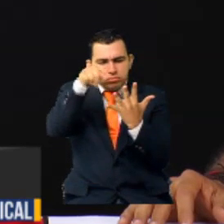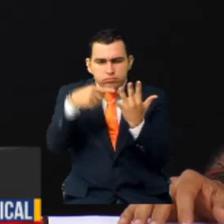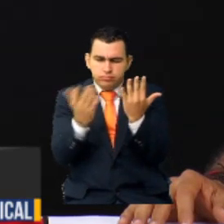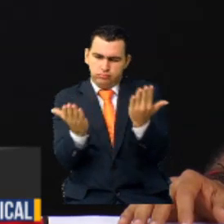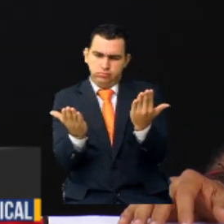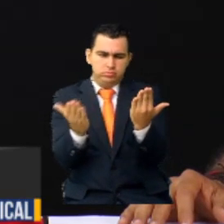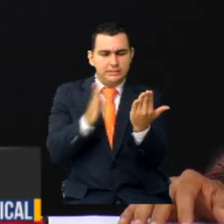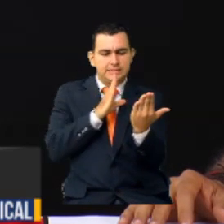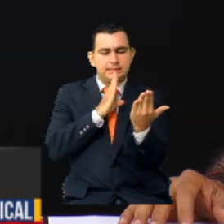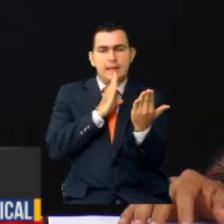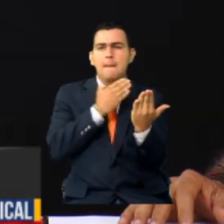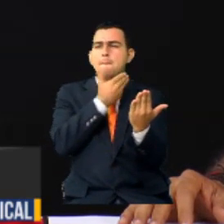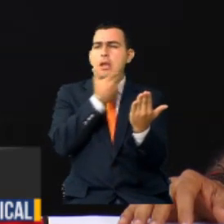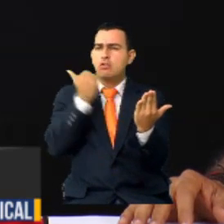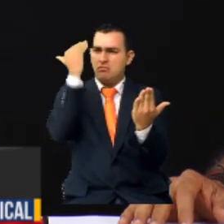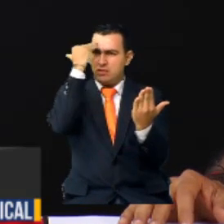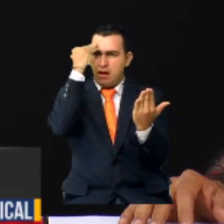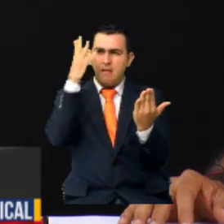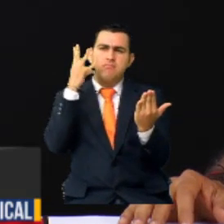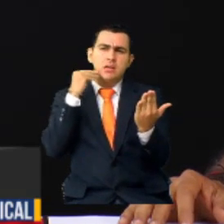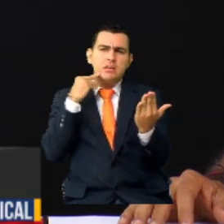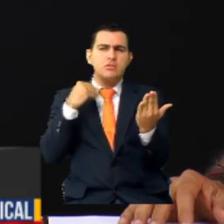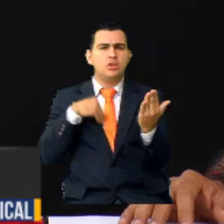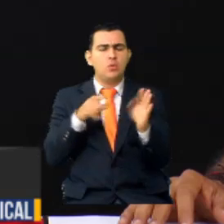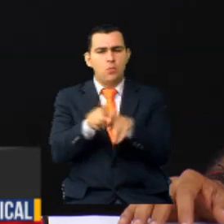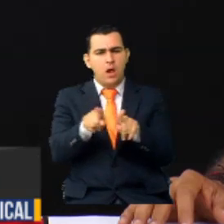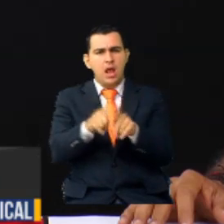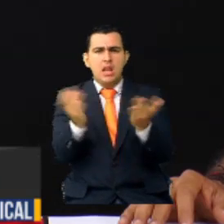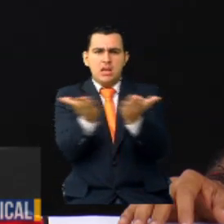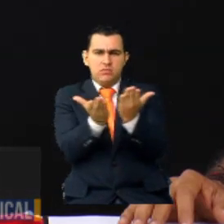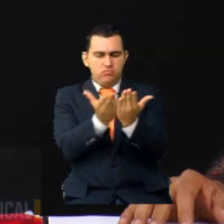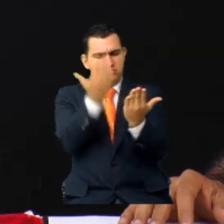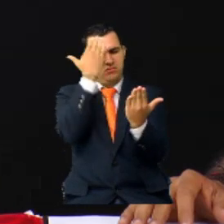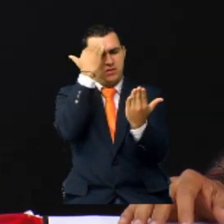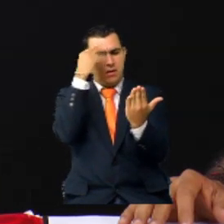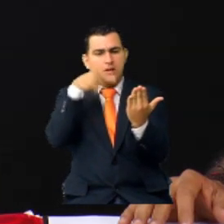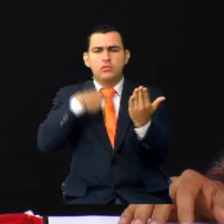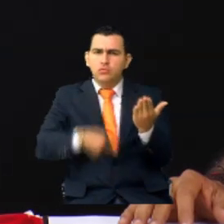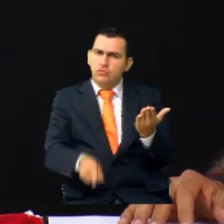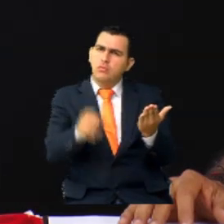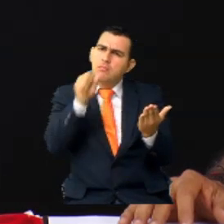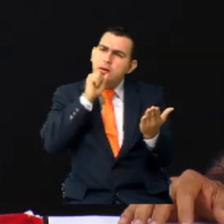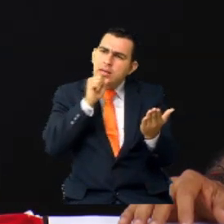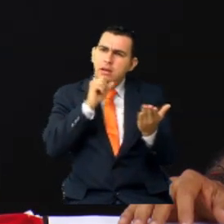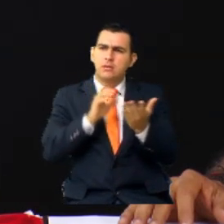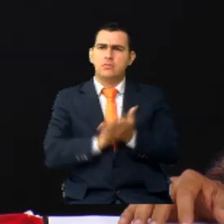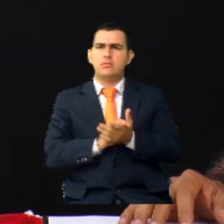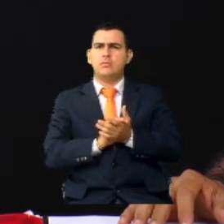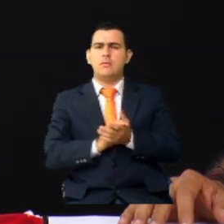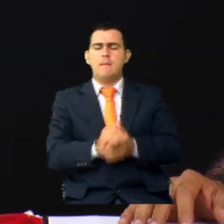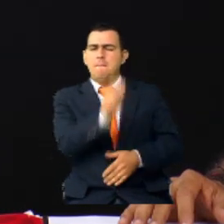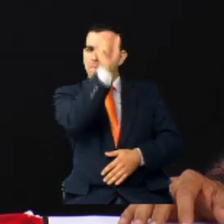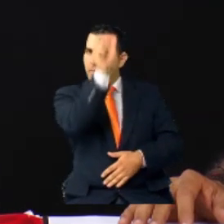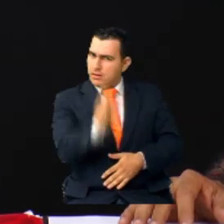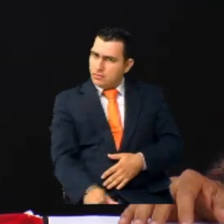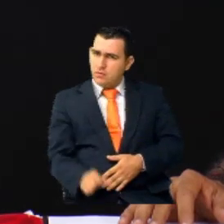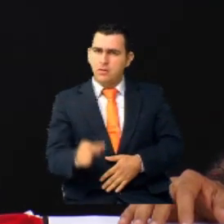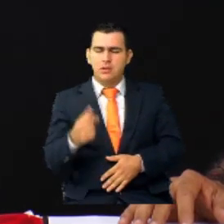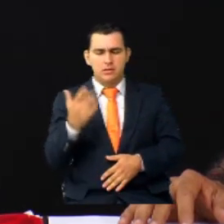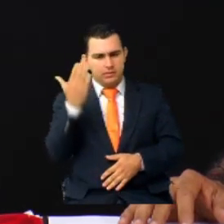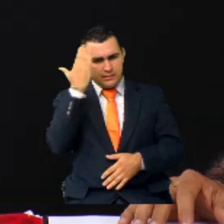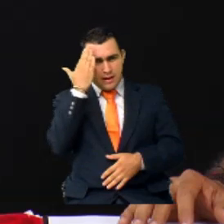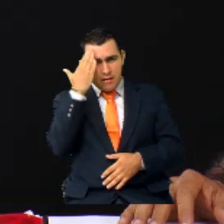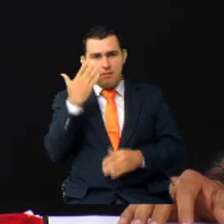el mejor preparado, que se estudie igualmente, que sea barranqueño, que se estudie, que sea una persona que haya preparado